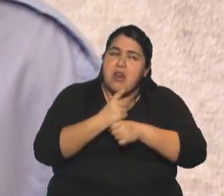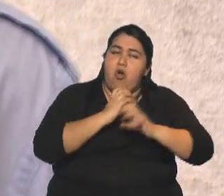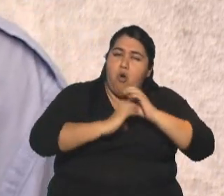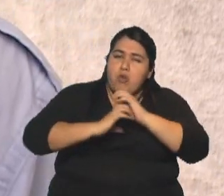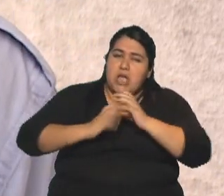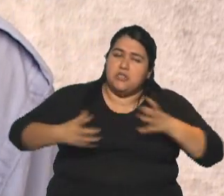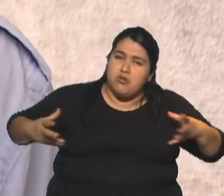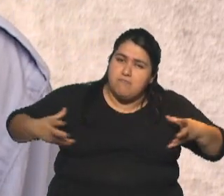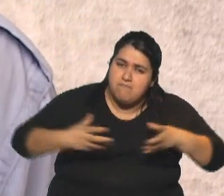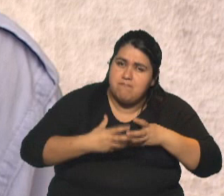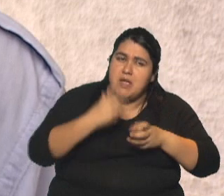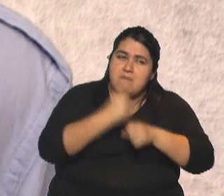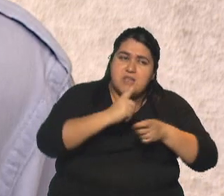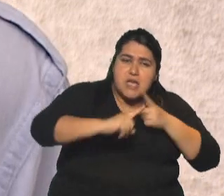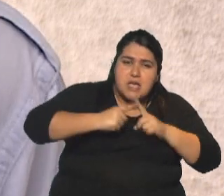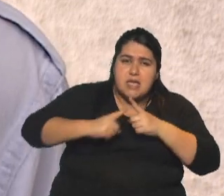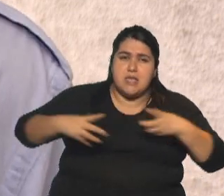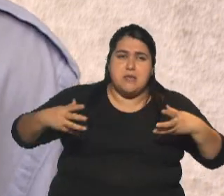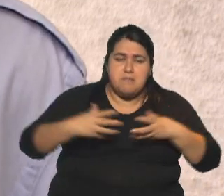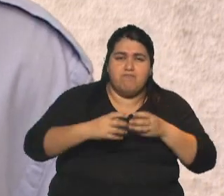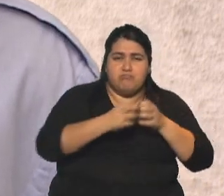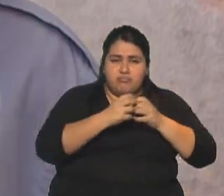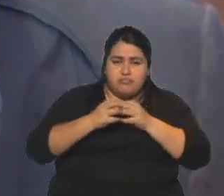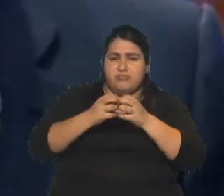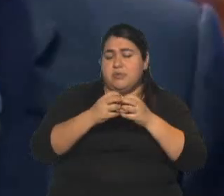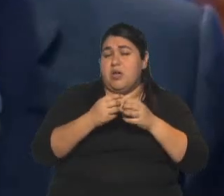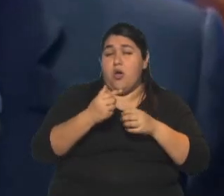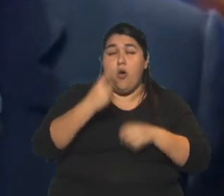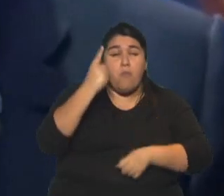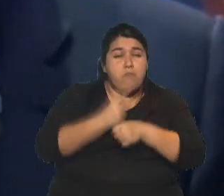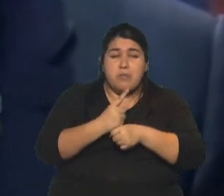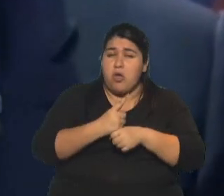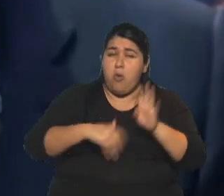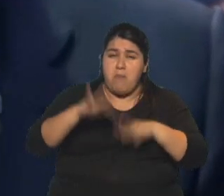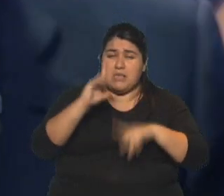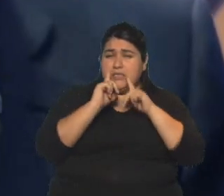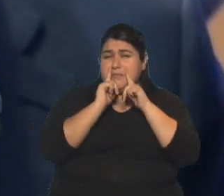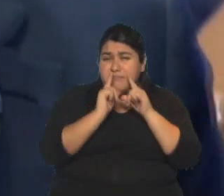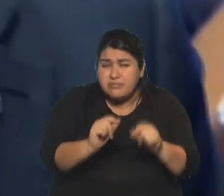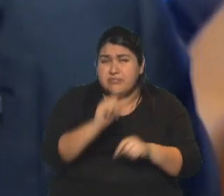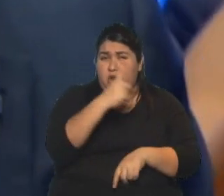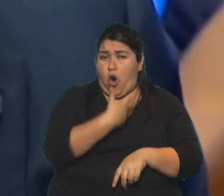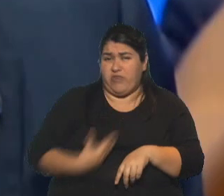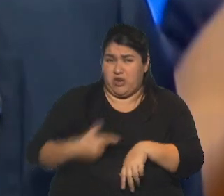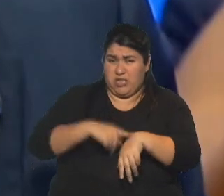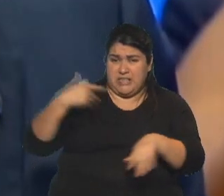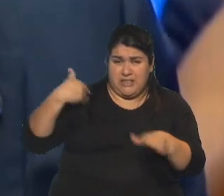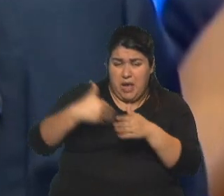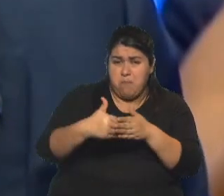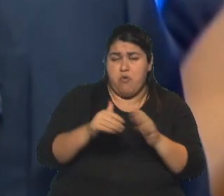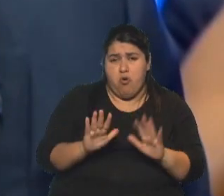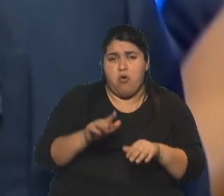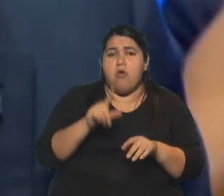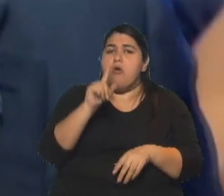de vista. Sí, pareciera que uno de los cuestionamientos más fuertes que se le puede hacer al gobierno en el tiempo que va es